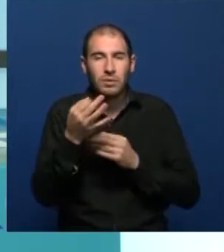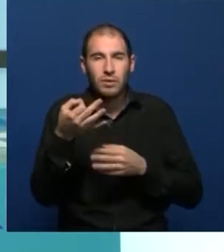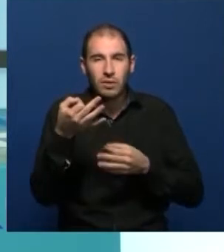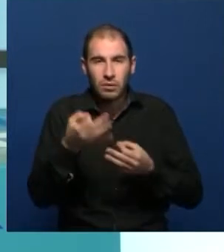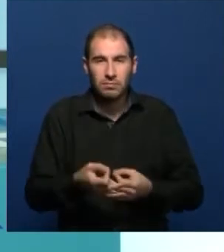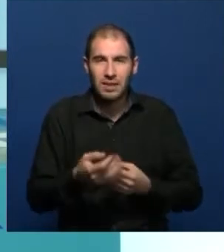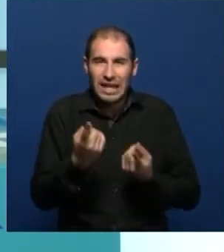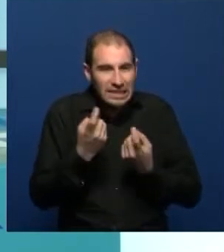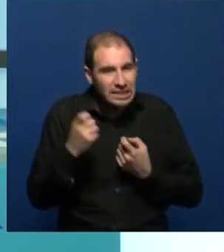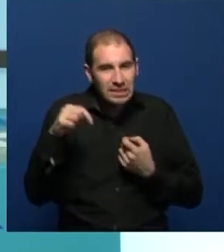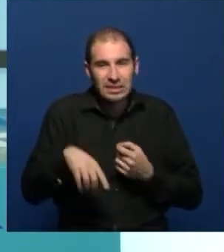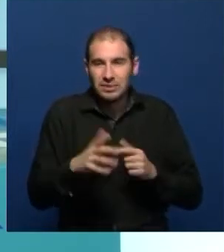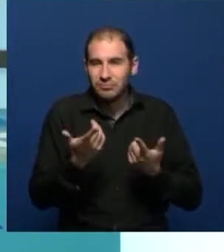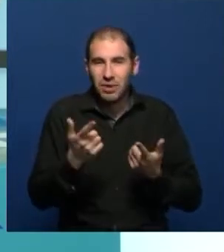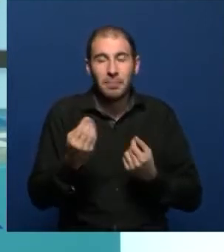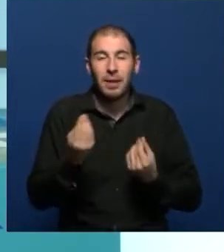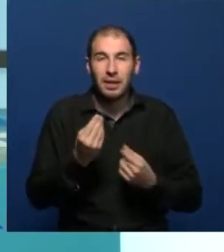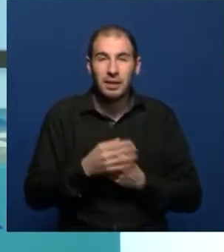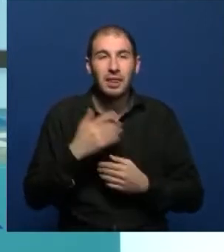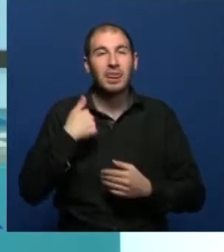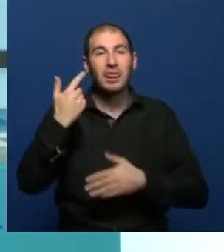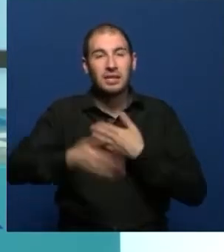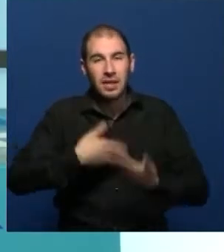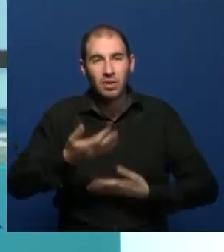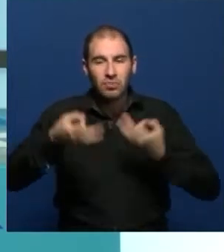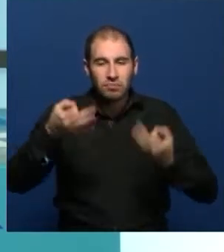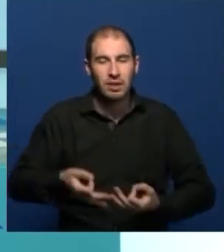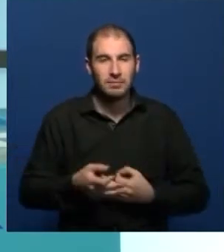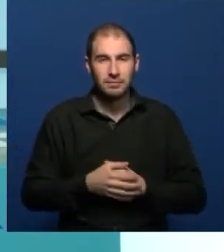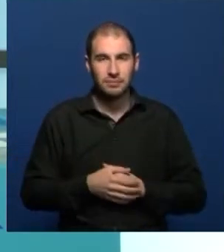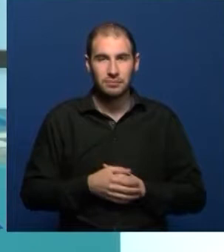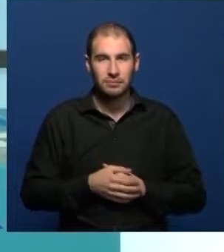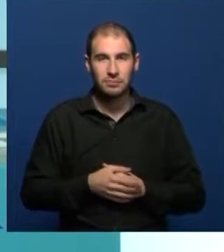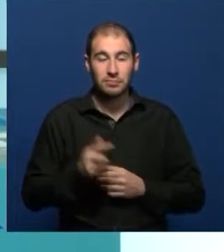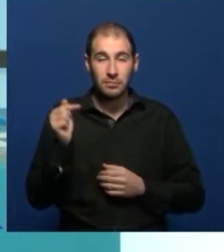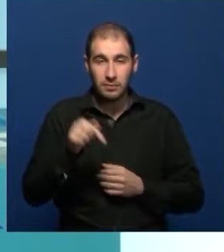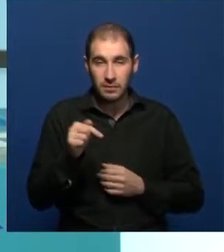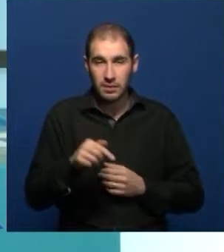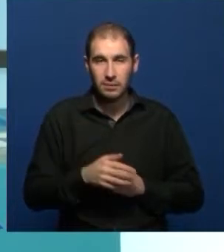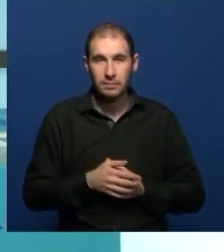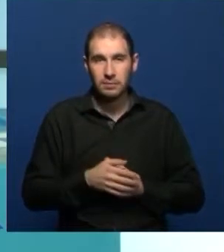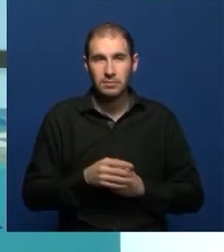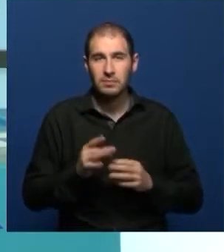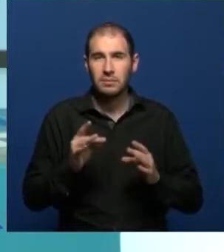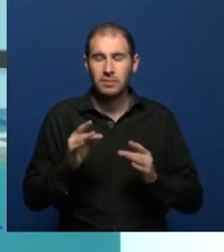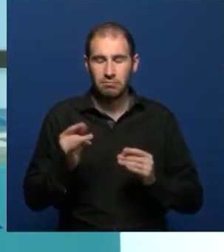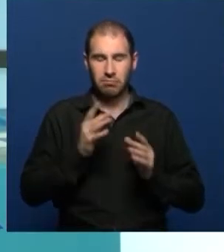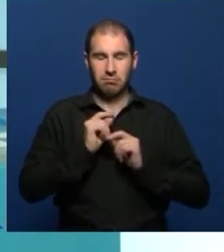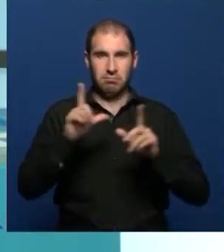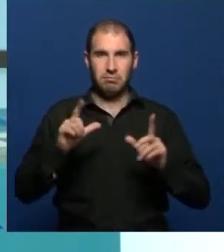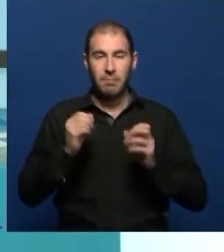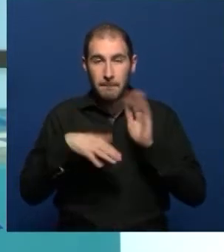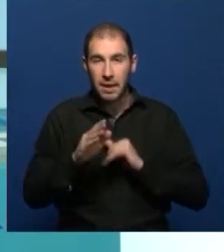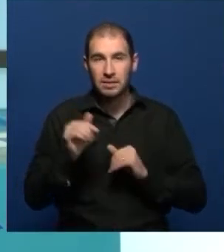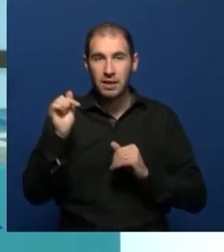alimentos necesarios para un desarrollo adecuado. Y ahí, por supuesto, lo que más nos impacta, y